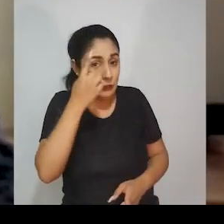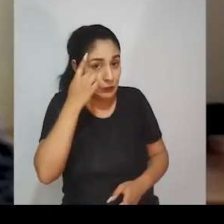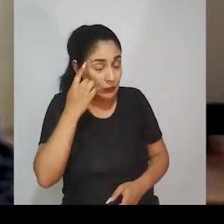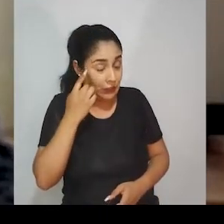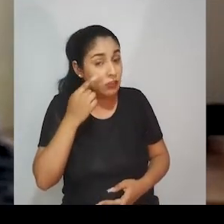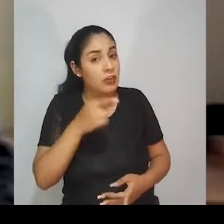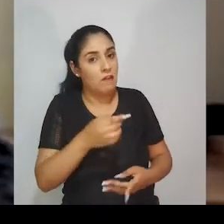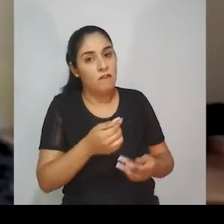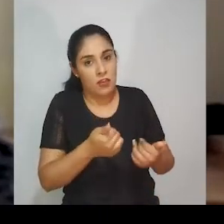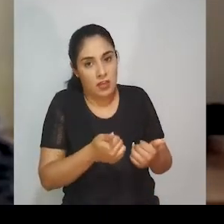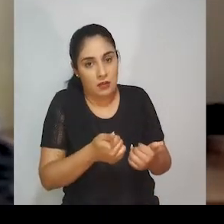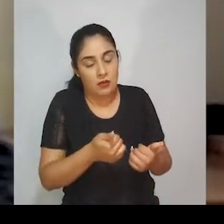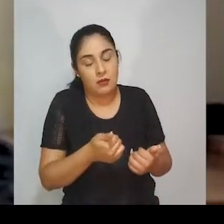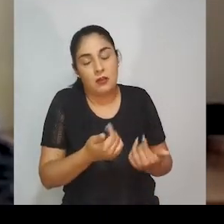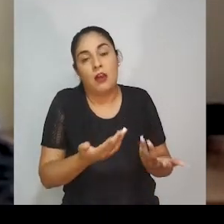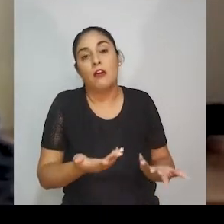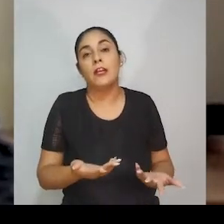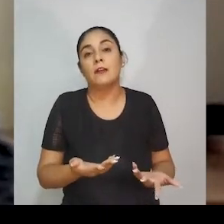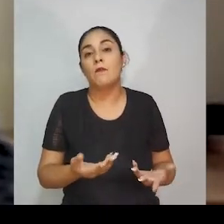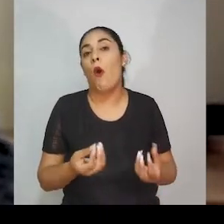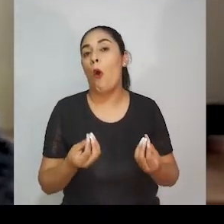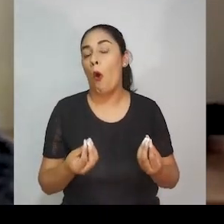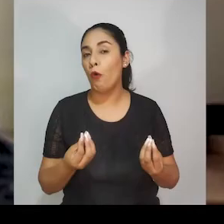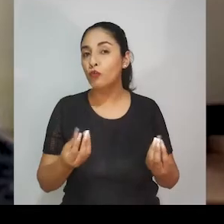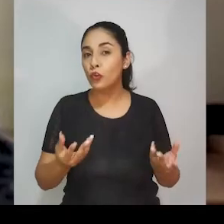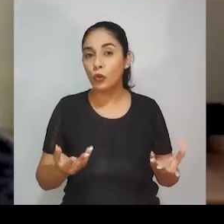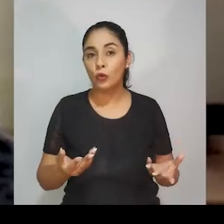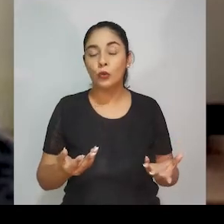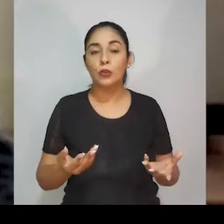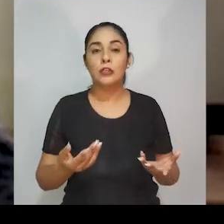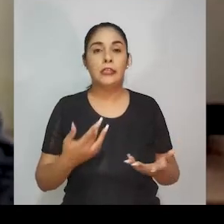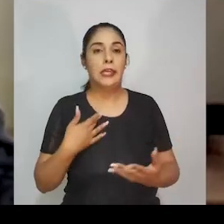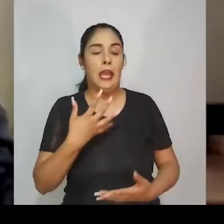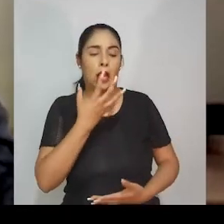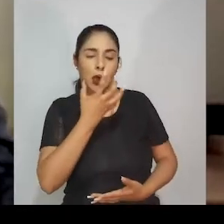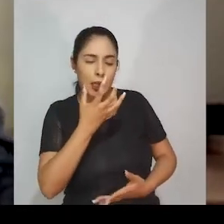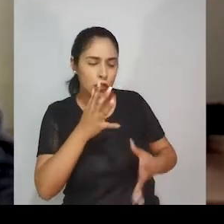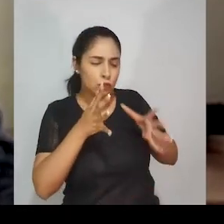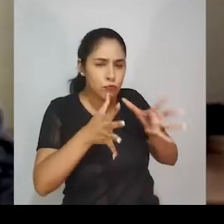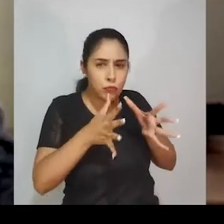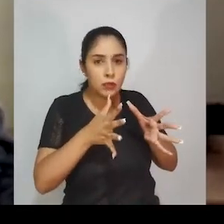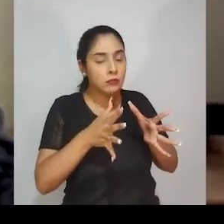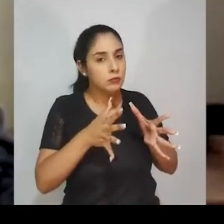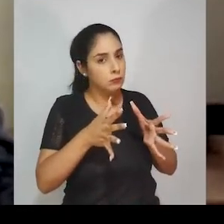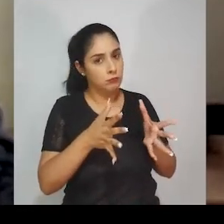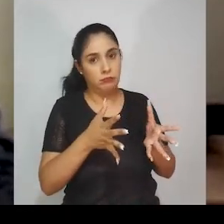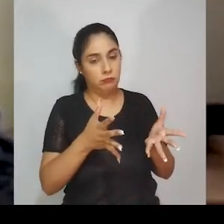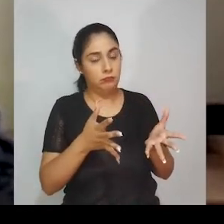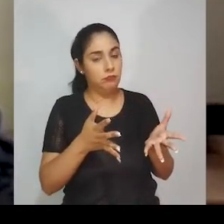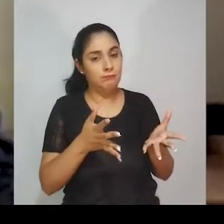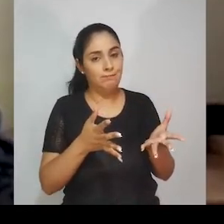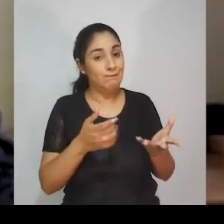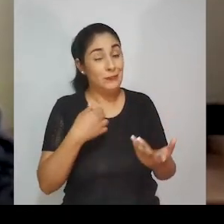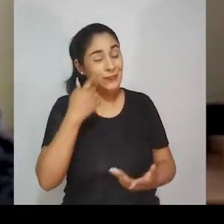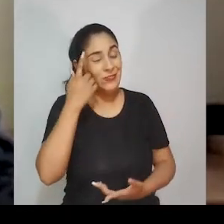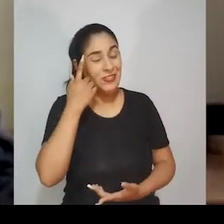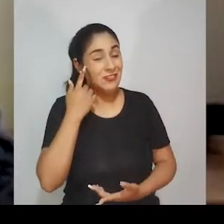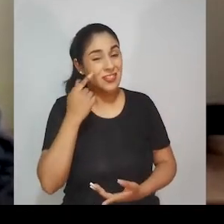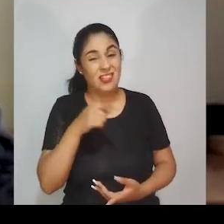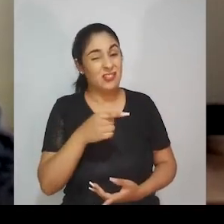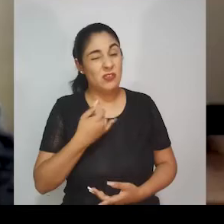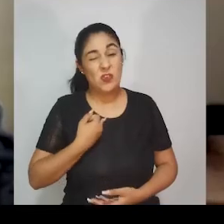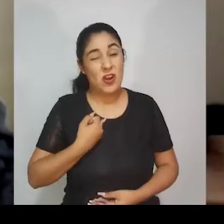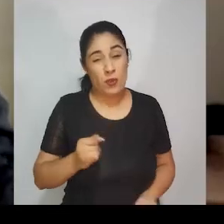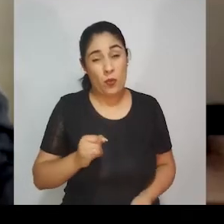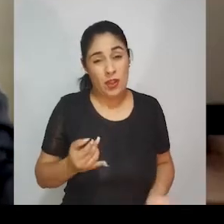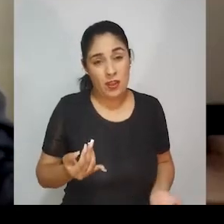yo creo que eso lo tomaría bien. Ahora, obviamente que a los gritos y eso no, yo creo que eso